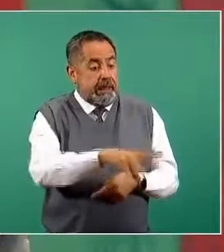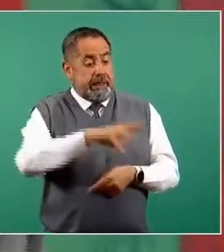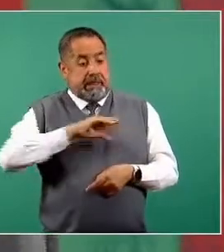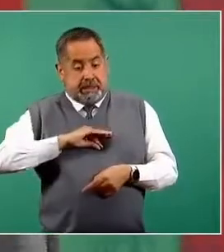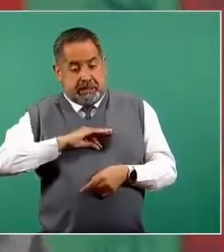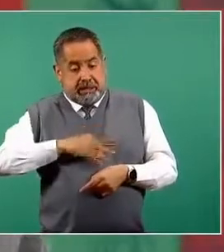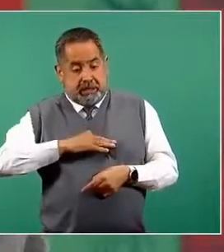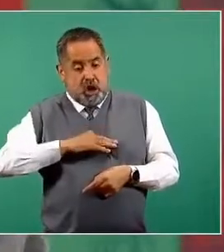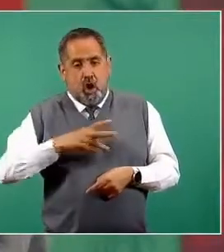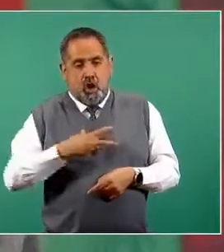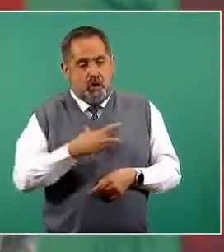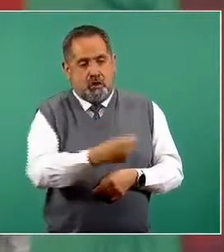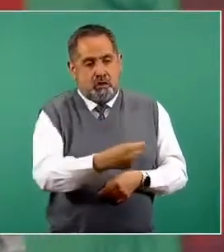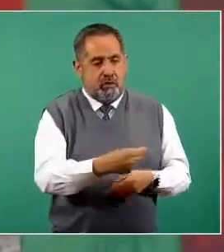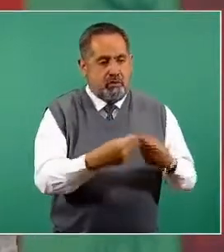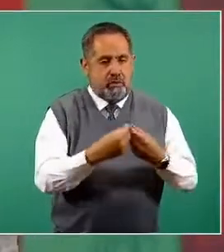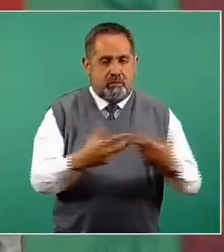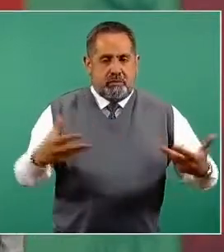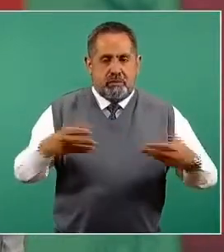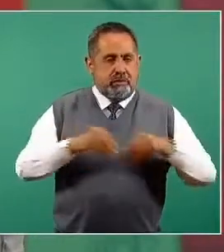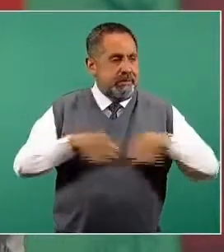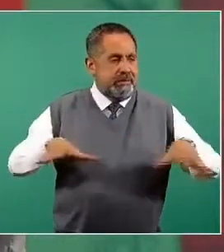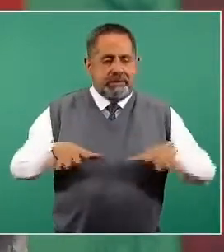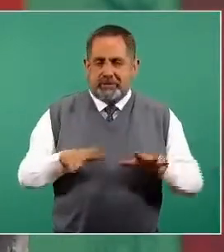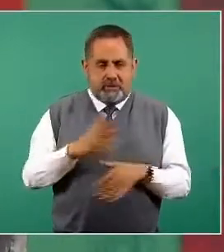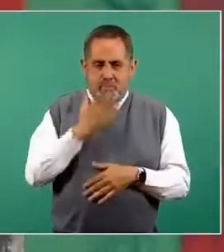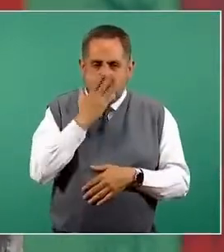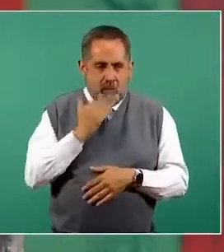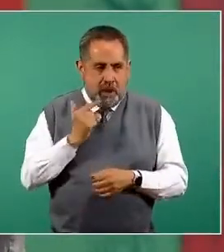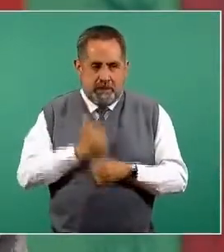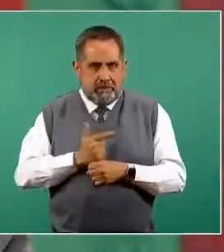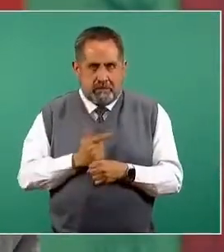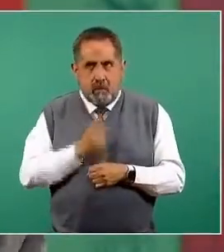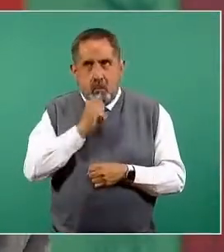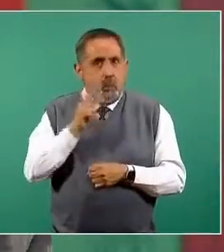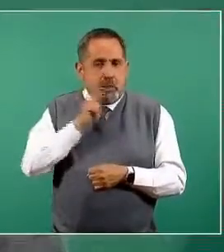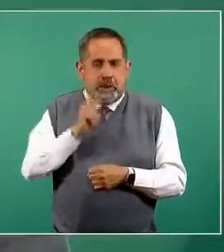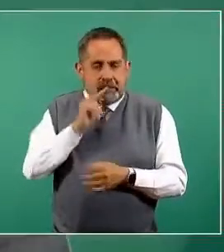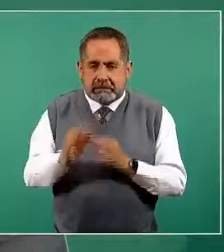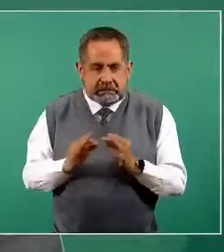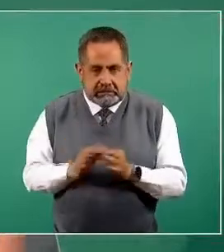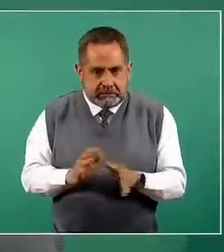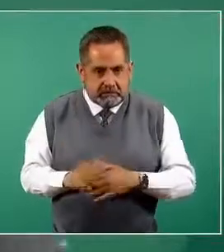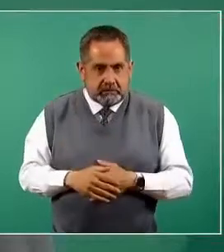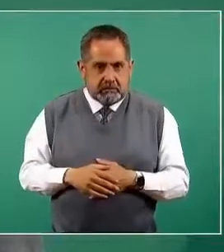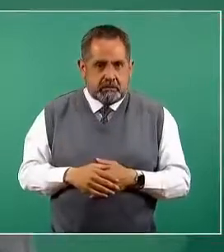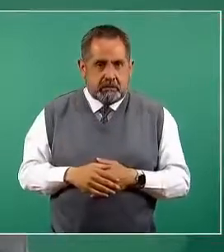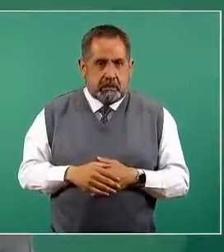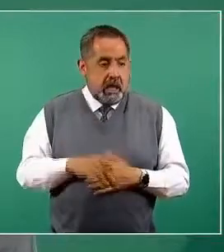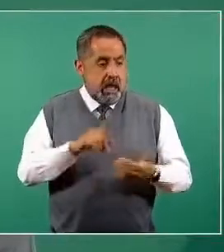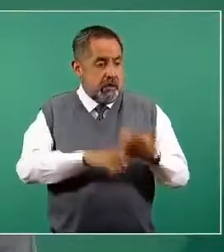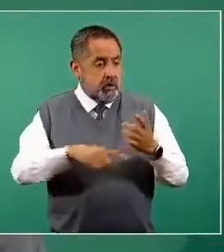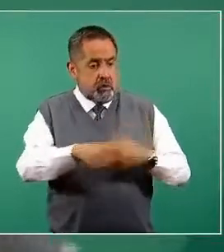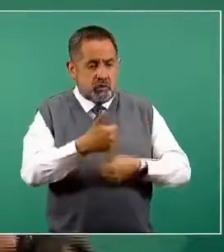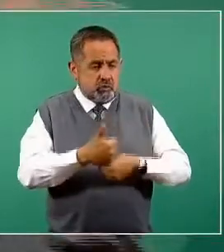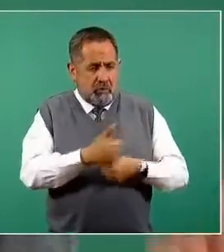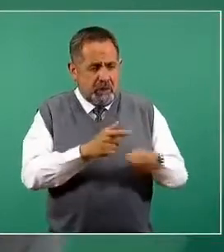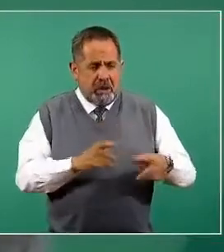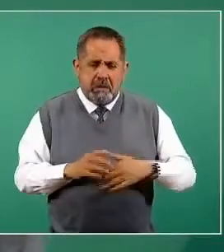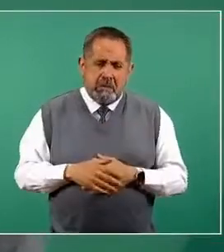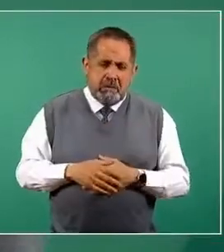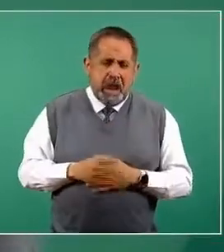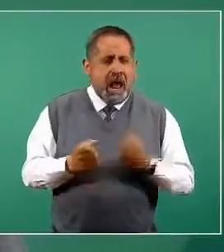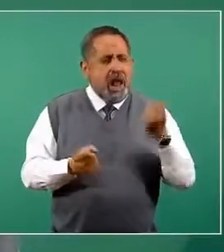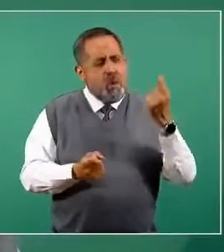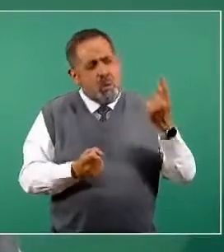inicial o en la preservación de la epidemia. Tampoco en que sufran los propios animales. Ha habido